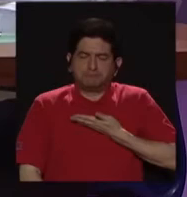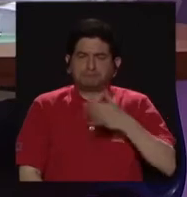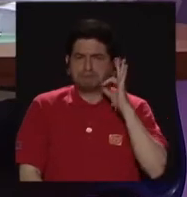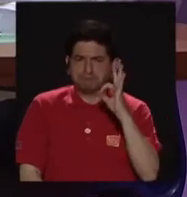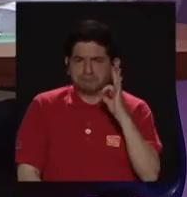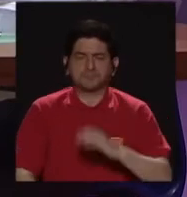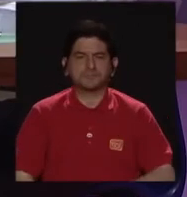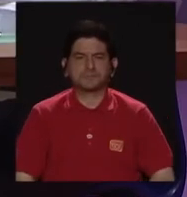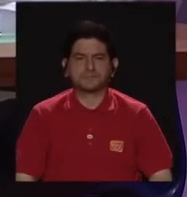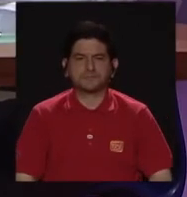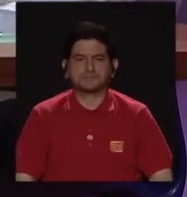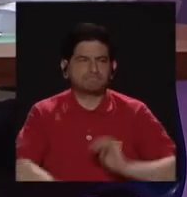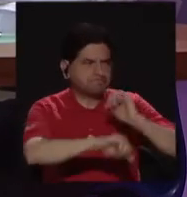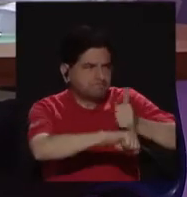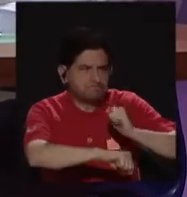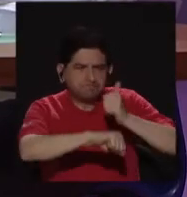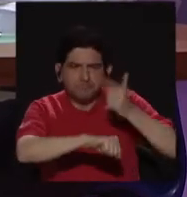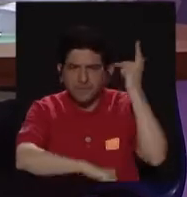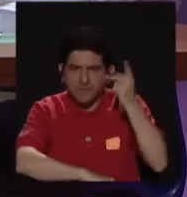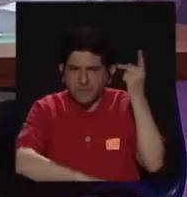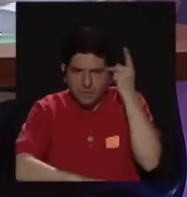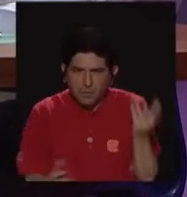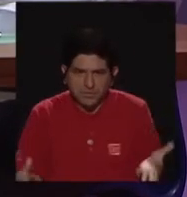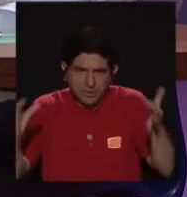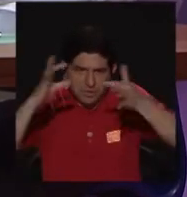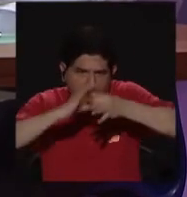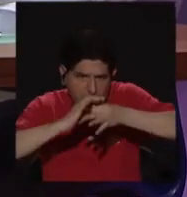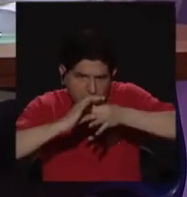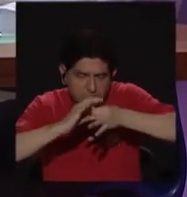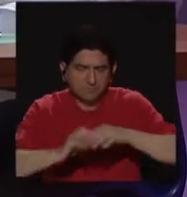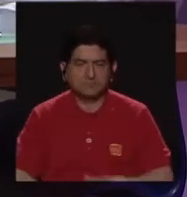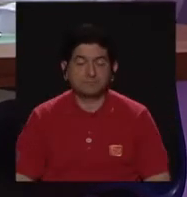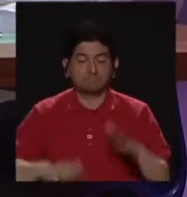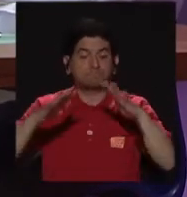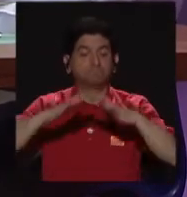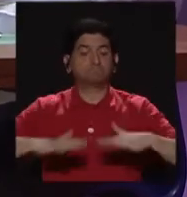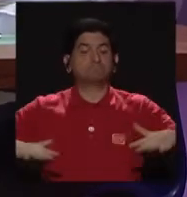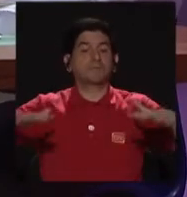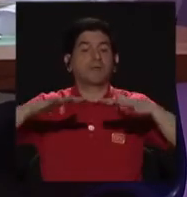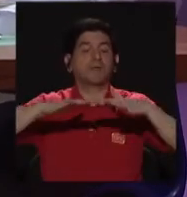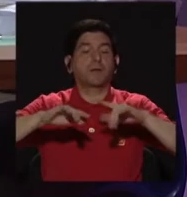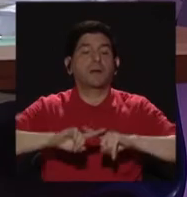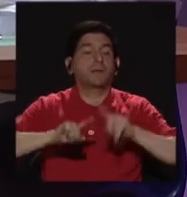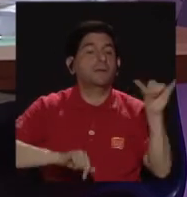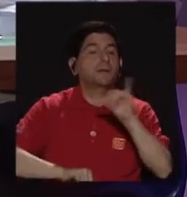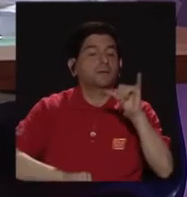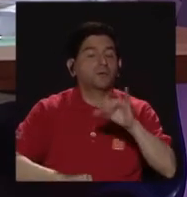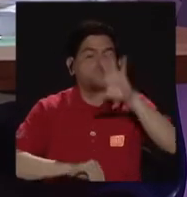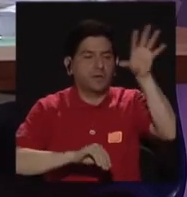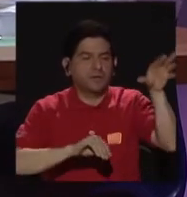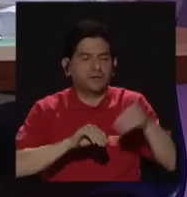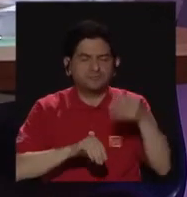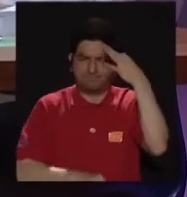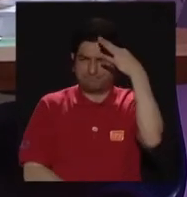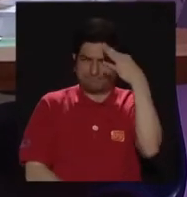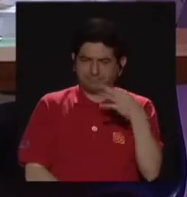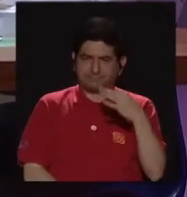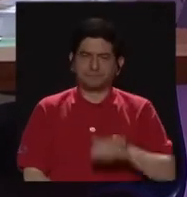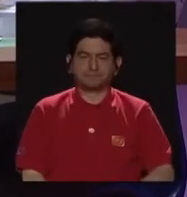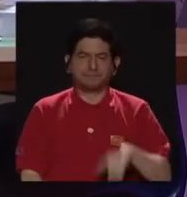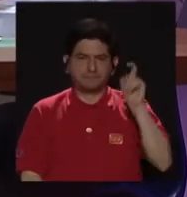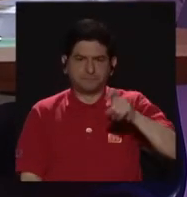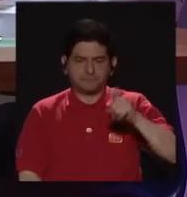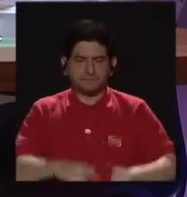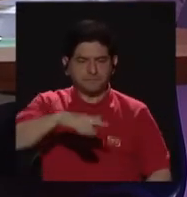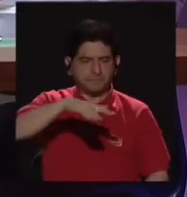verdad como posicionarse políticamente al respecto en ese espacio pero también nos parecía que era necesario